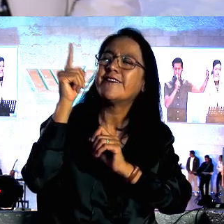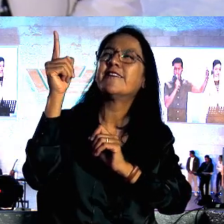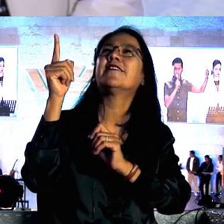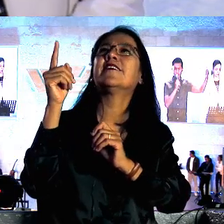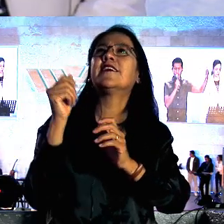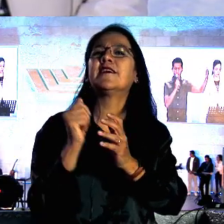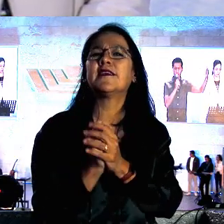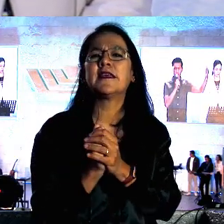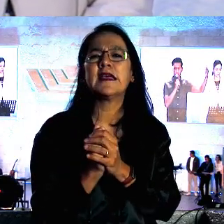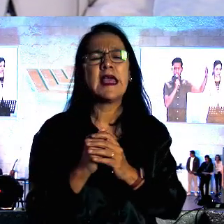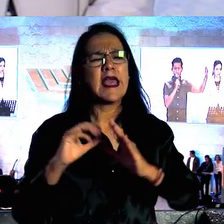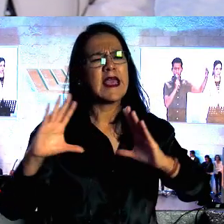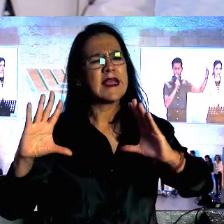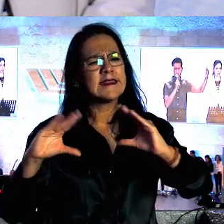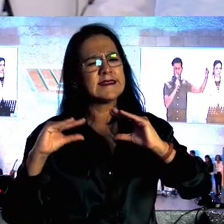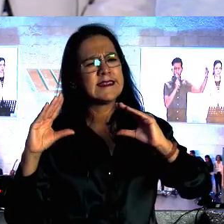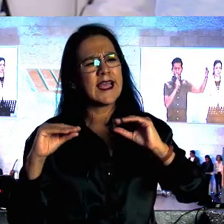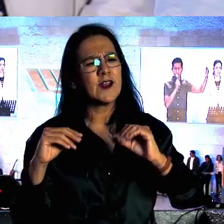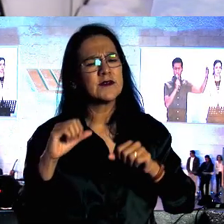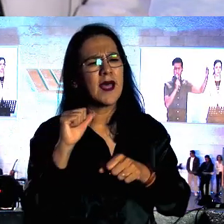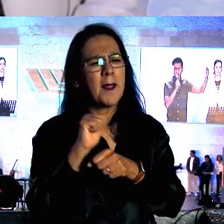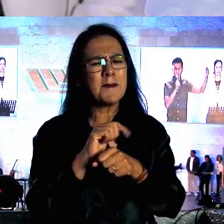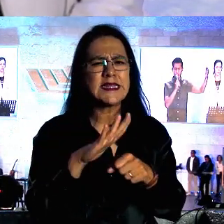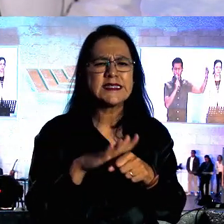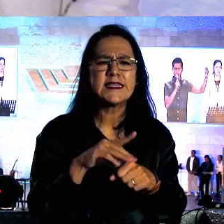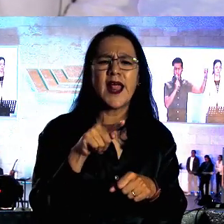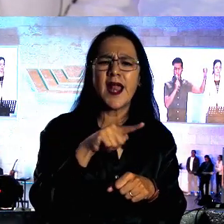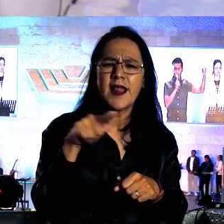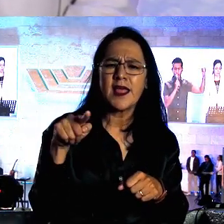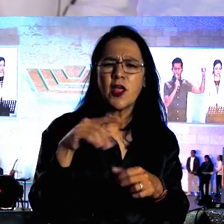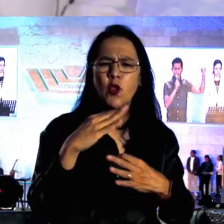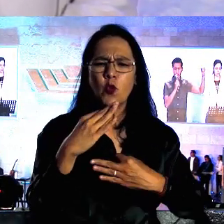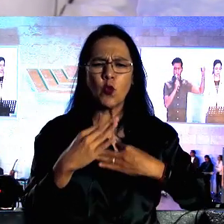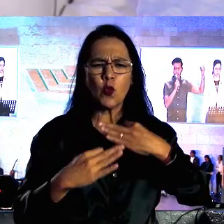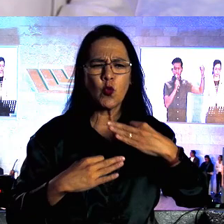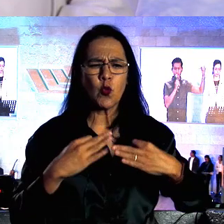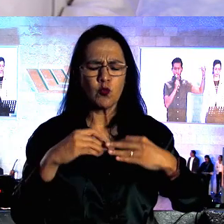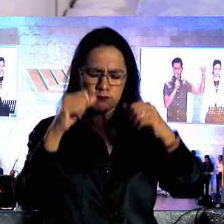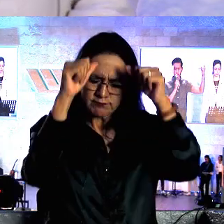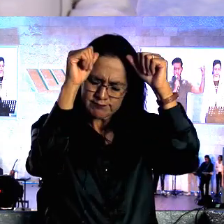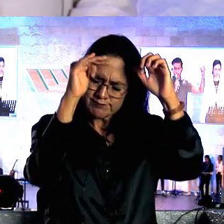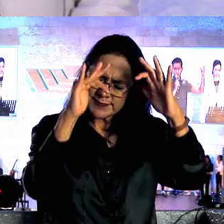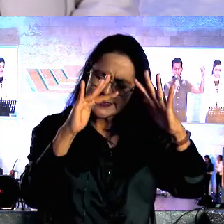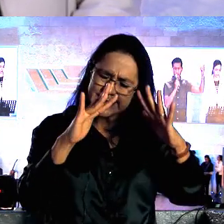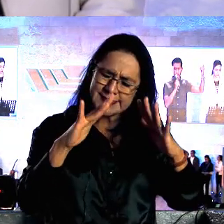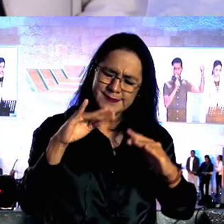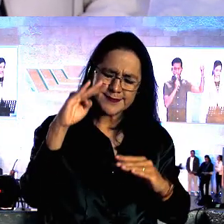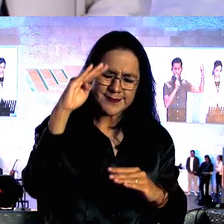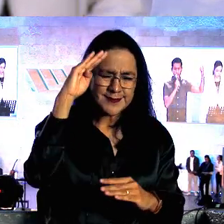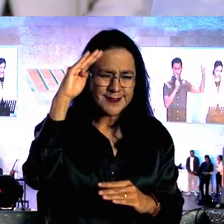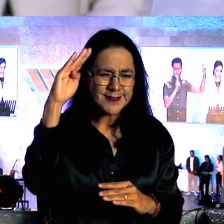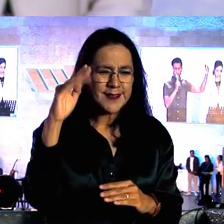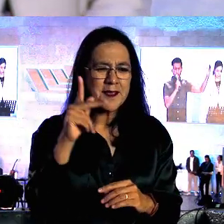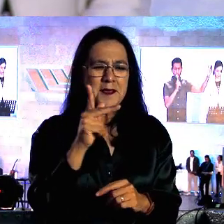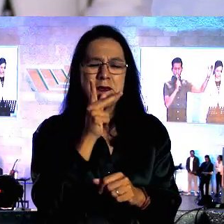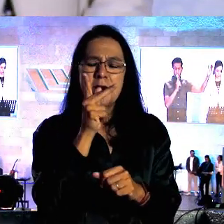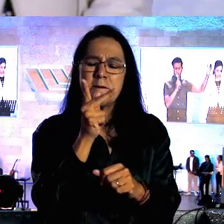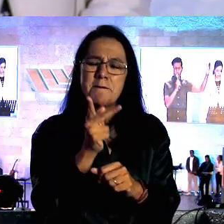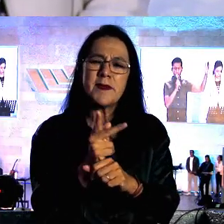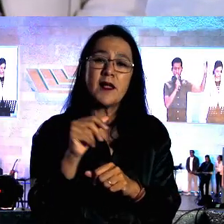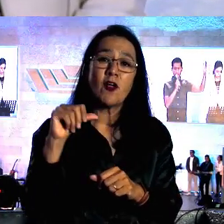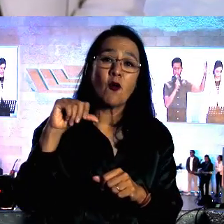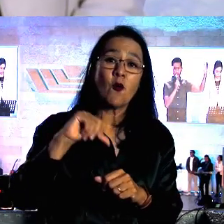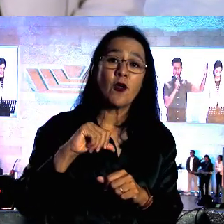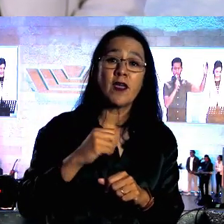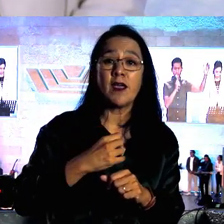enseñanos a administrarlo Señor y que seas tú Padre bendiciéndonos Señor Padre si hoy alguien como